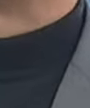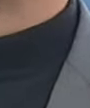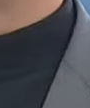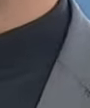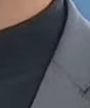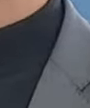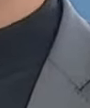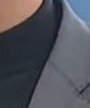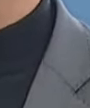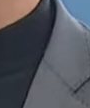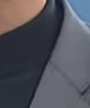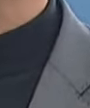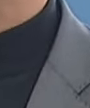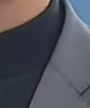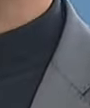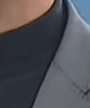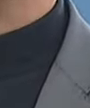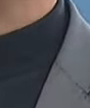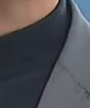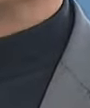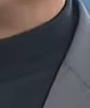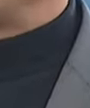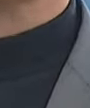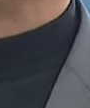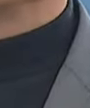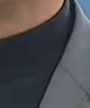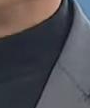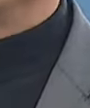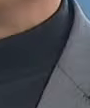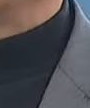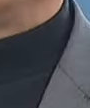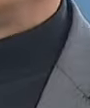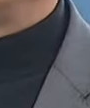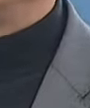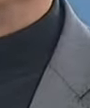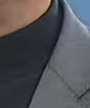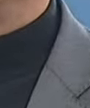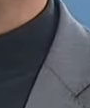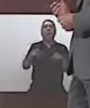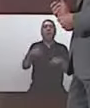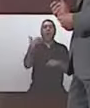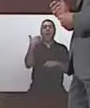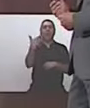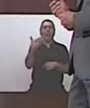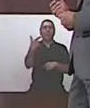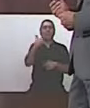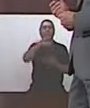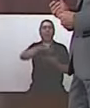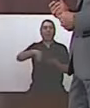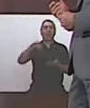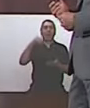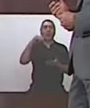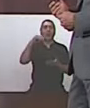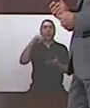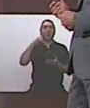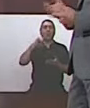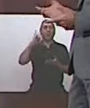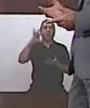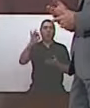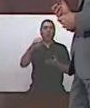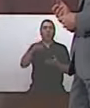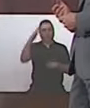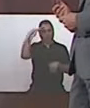la de la Argentina que debería empezar a cambiar pasa por los poderes legislativos no porque recordemos que incluso en los